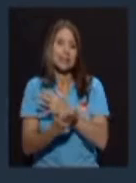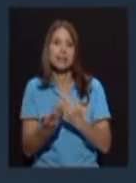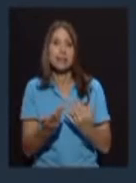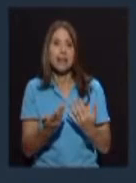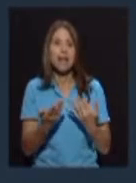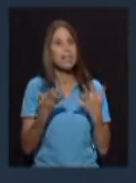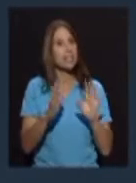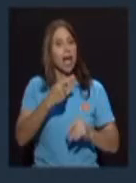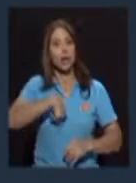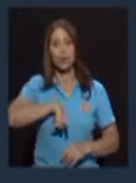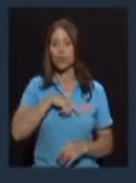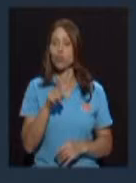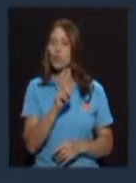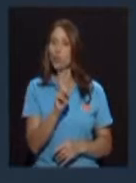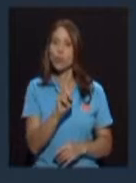ya no somos un